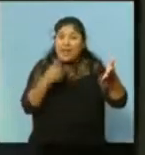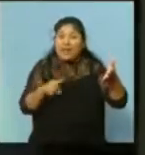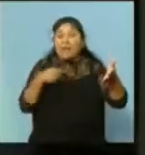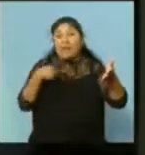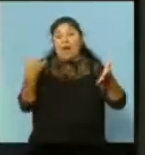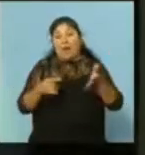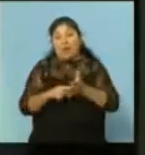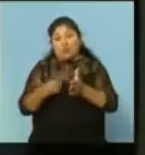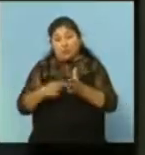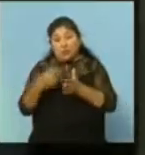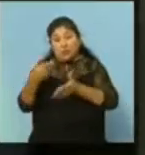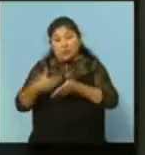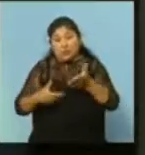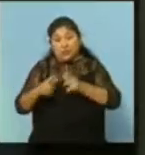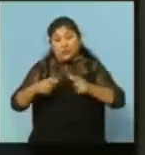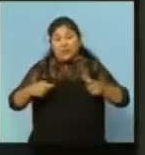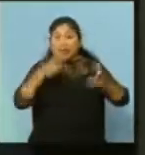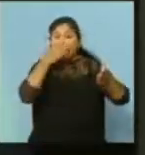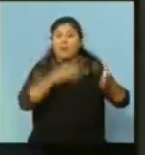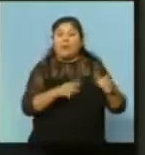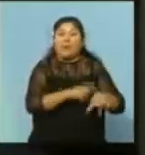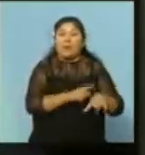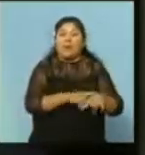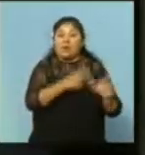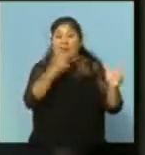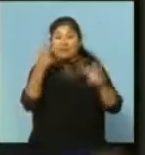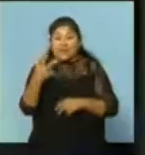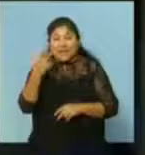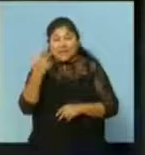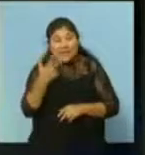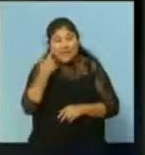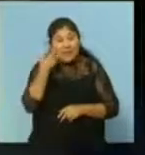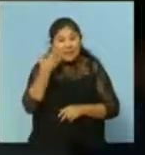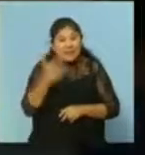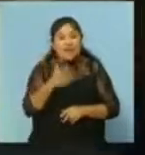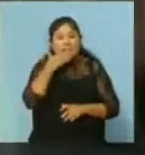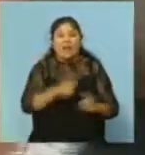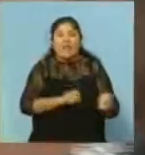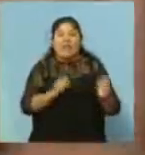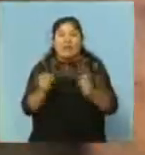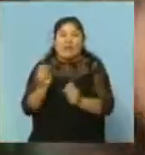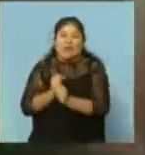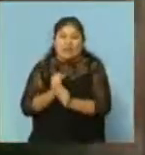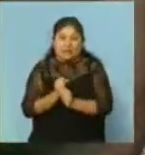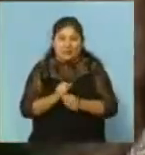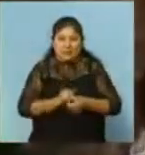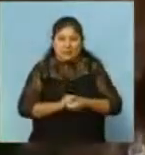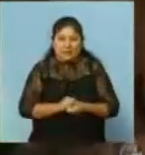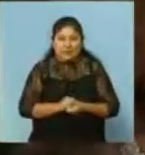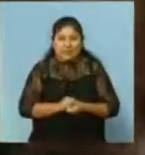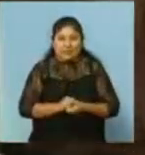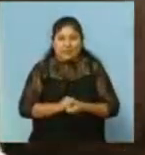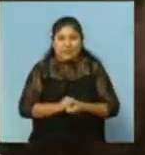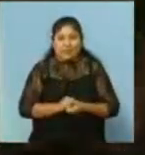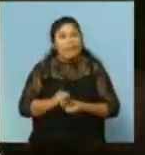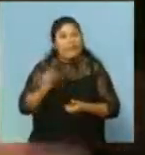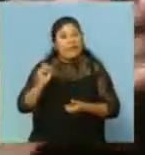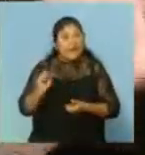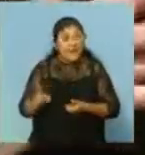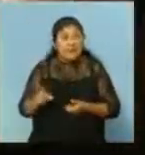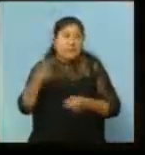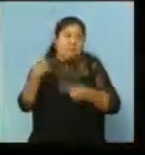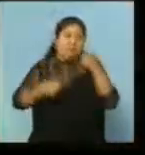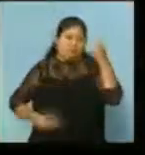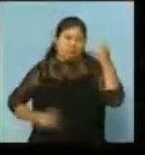puntaje y que a partir de las 15 iban a empezar a nombrar los cargos. Muchas gracias. No. Bueno, entonces ese es el detalle de la situación,